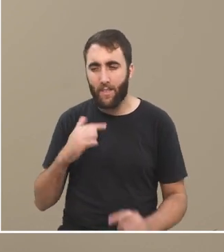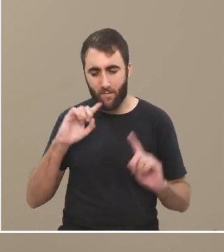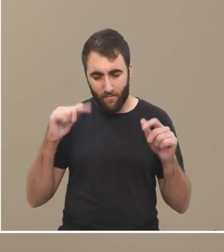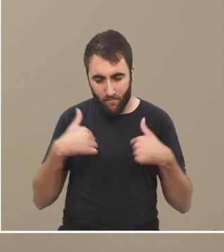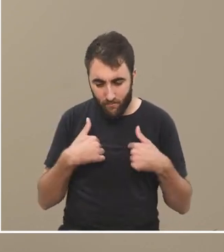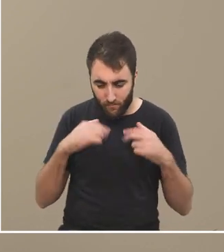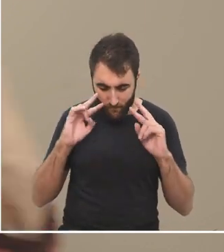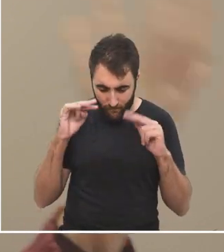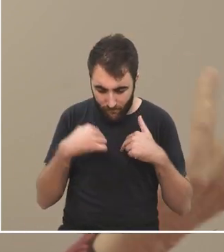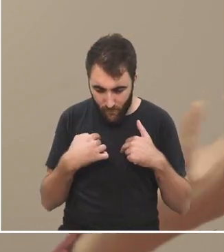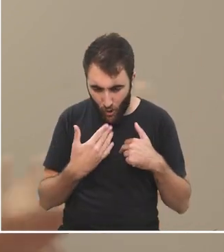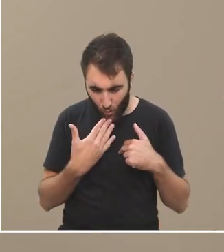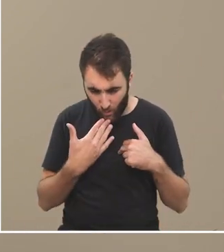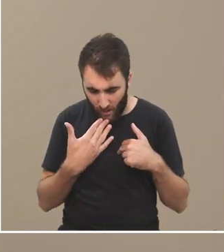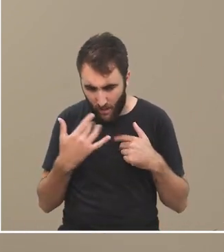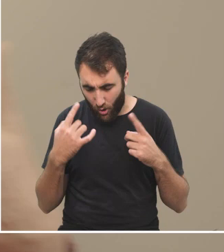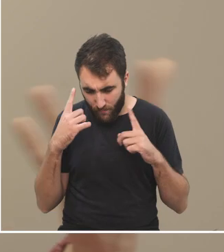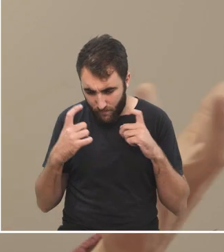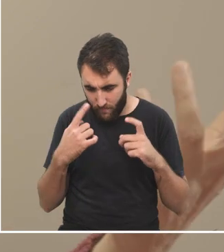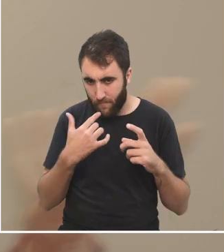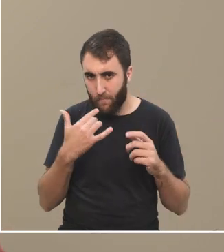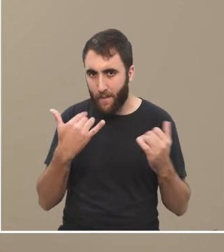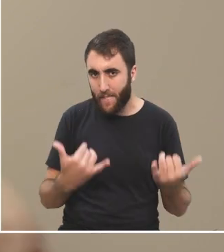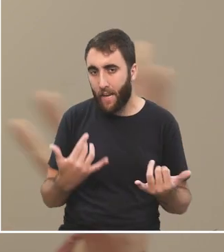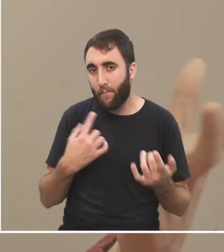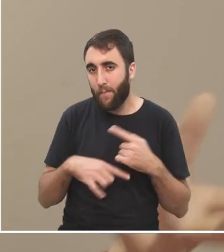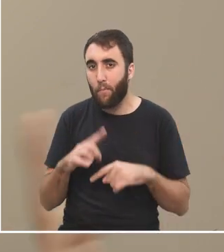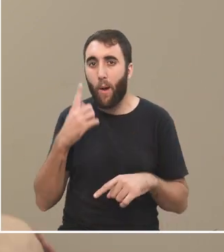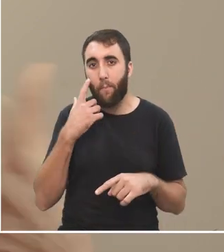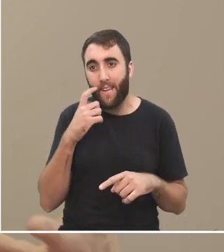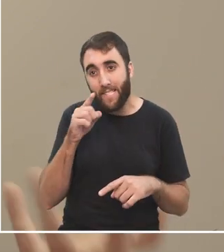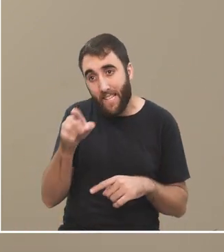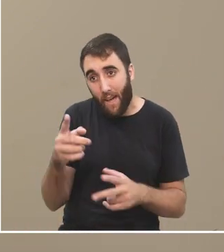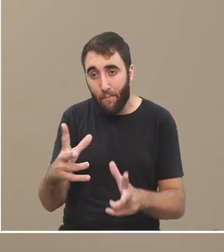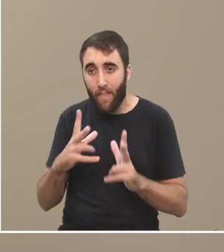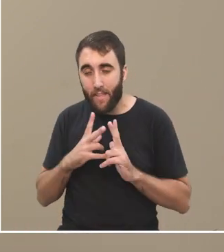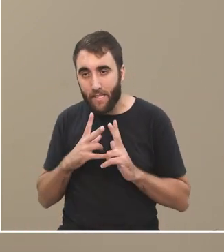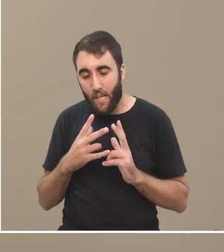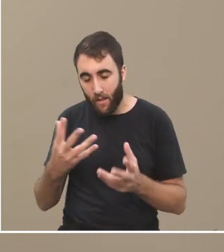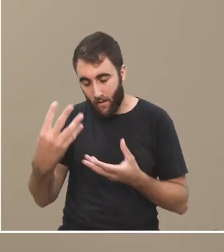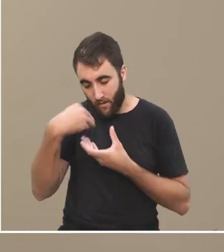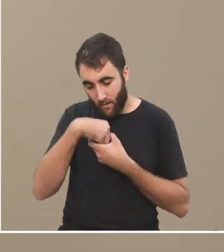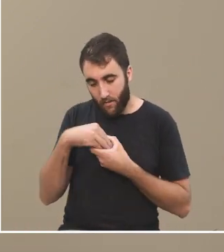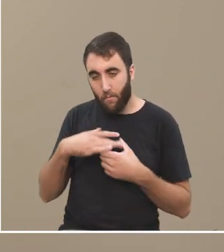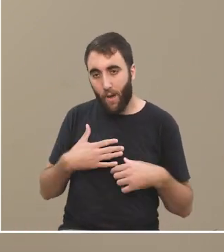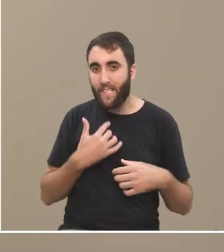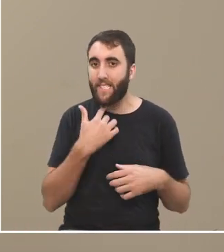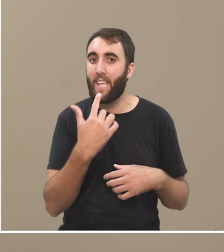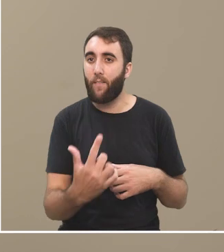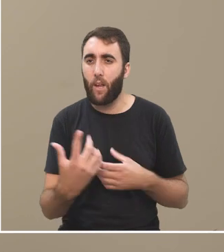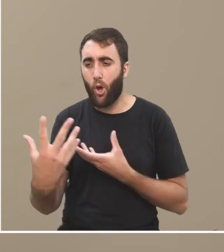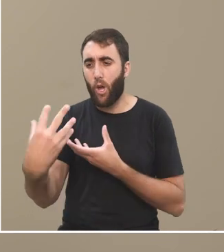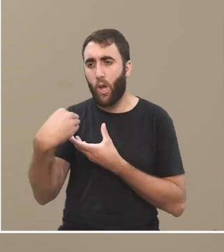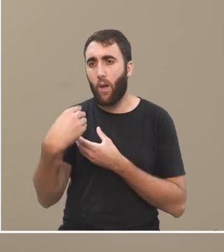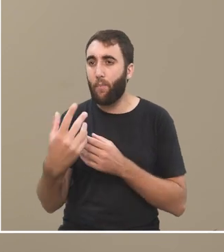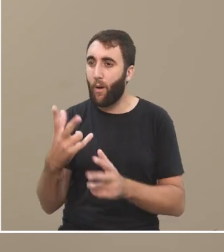función de argumentos que la experiencia del otro pueda traernos como enriquecimiento me